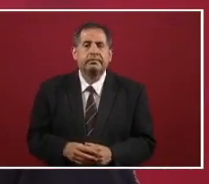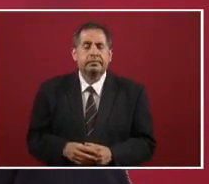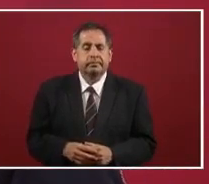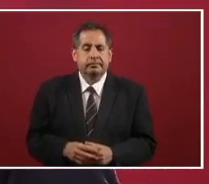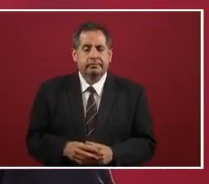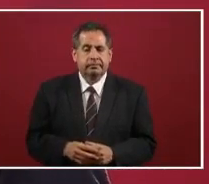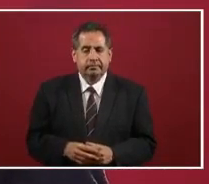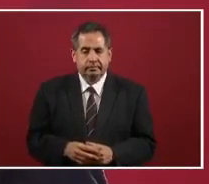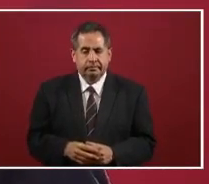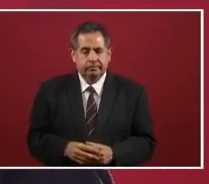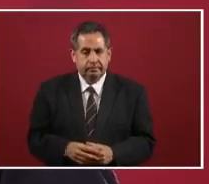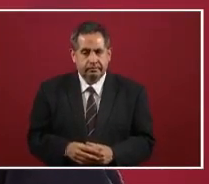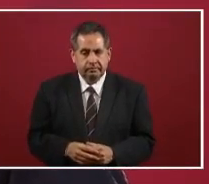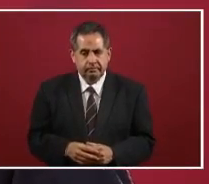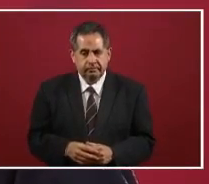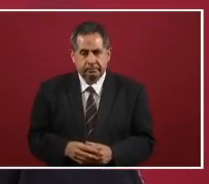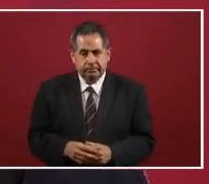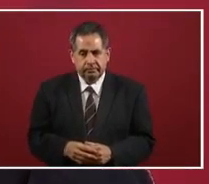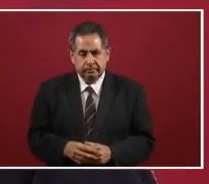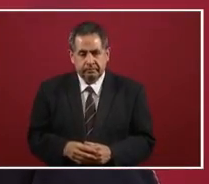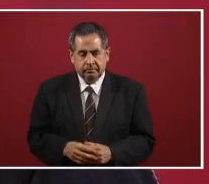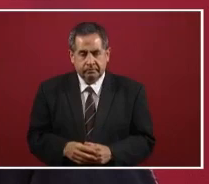es